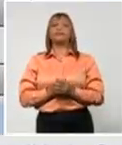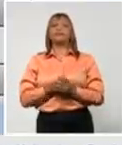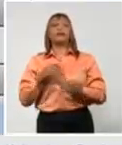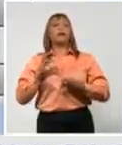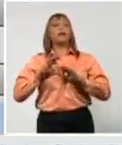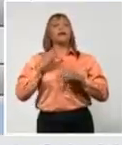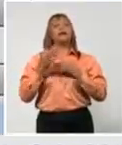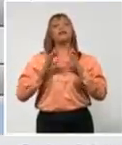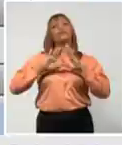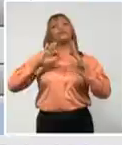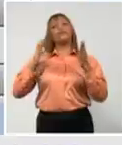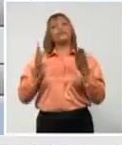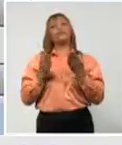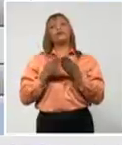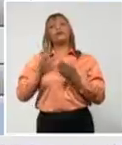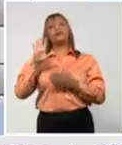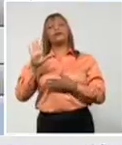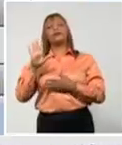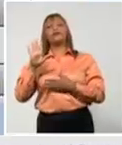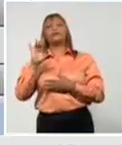de